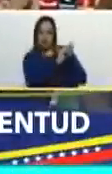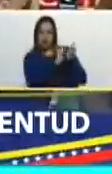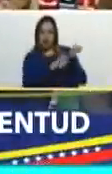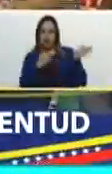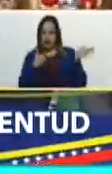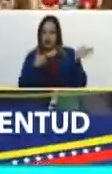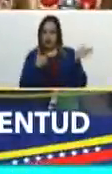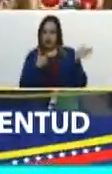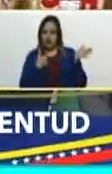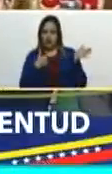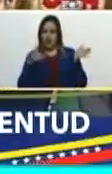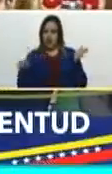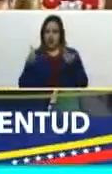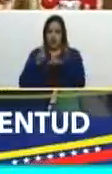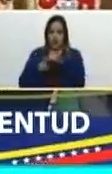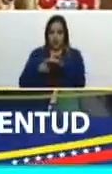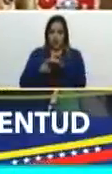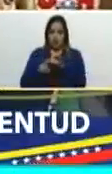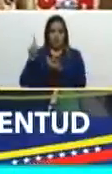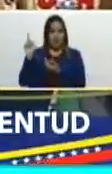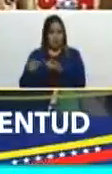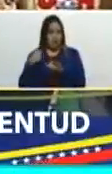Y a Silita también.